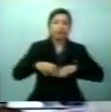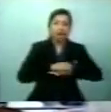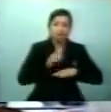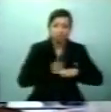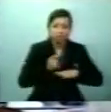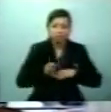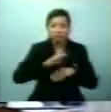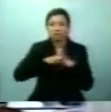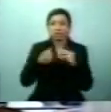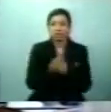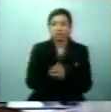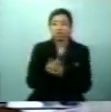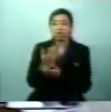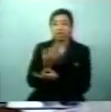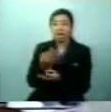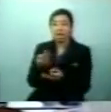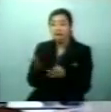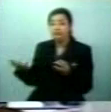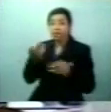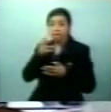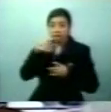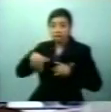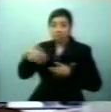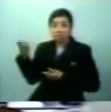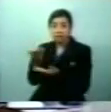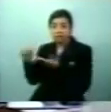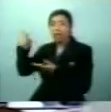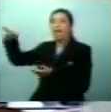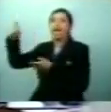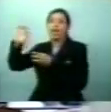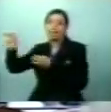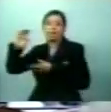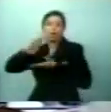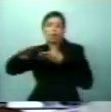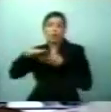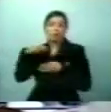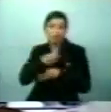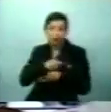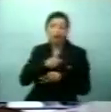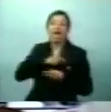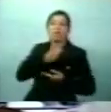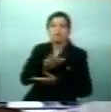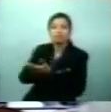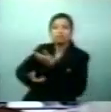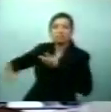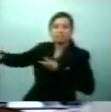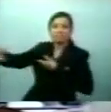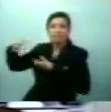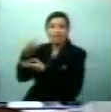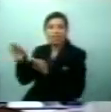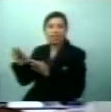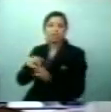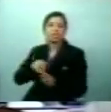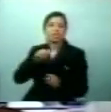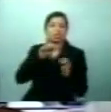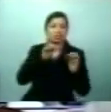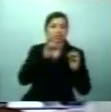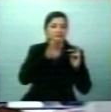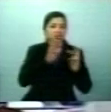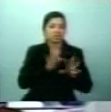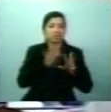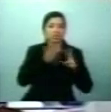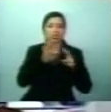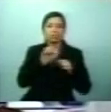de exenciones arancelarias que rondan los 17.8 millones de dólares. Con